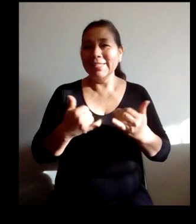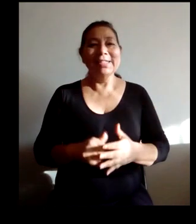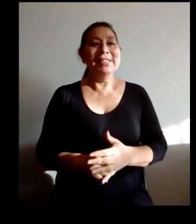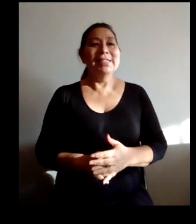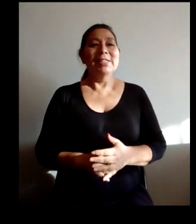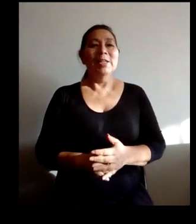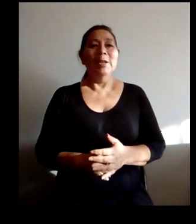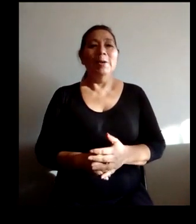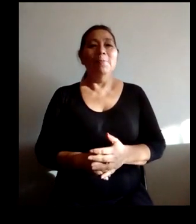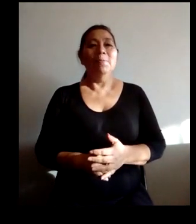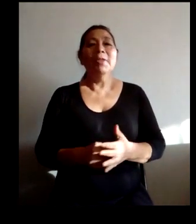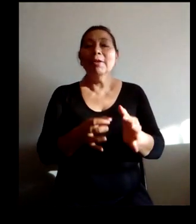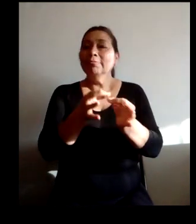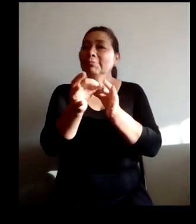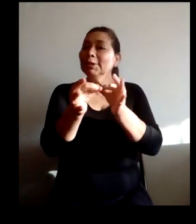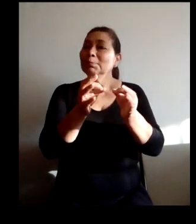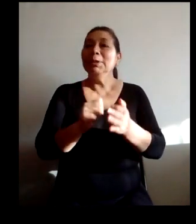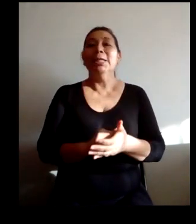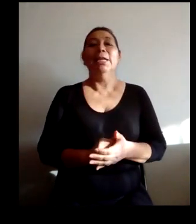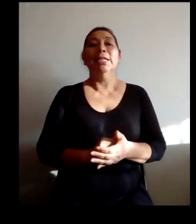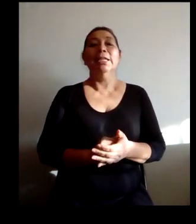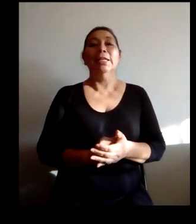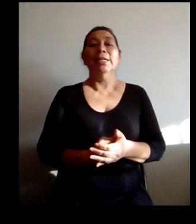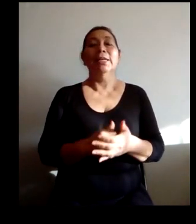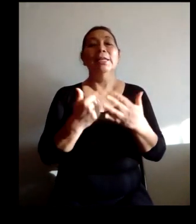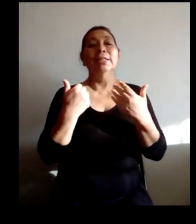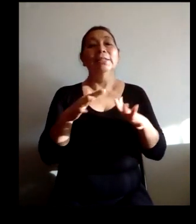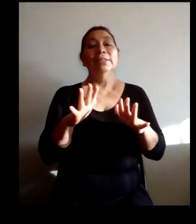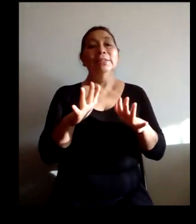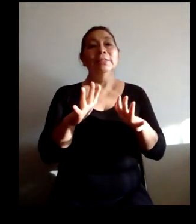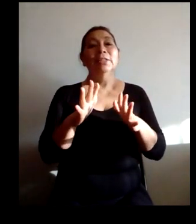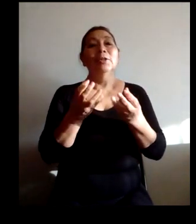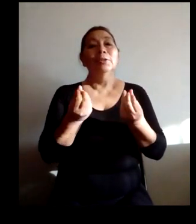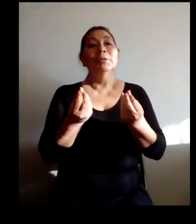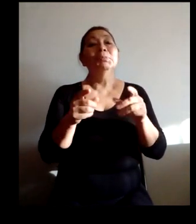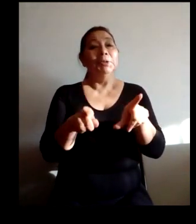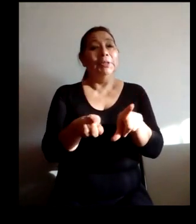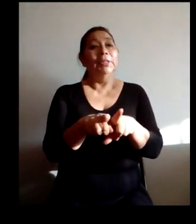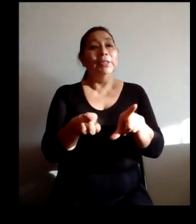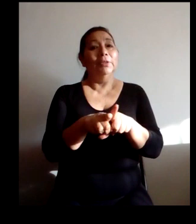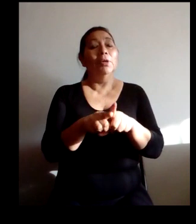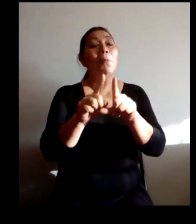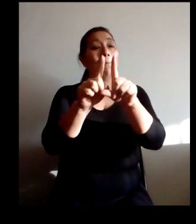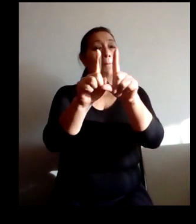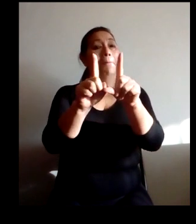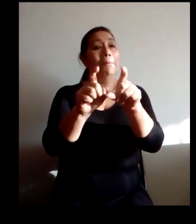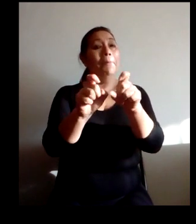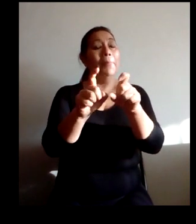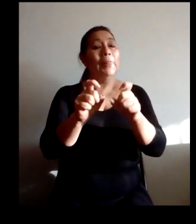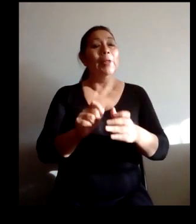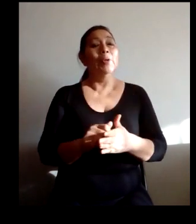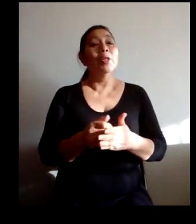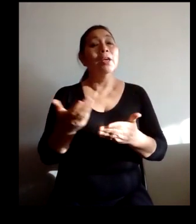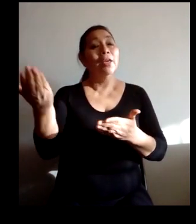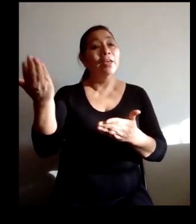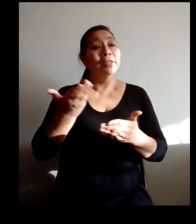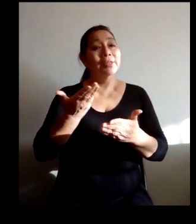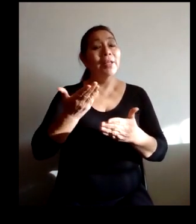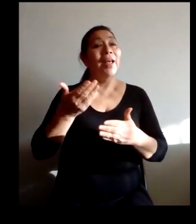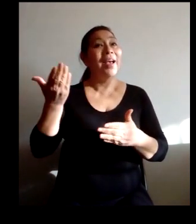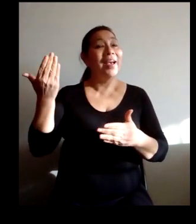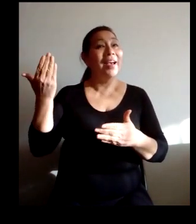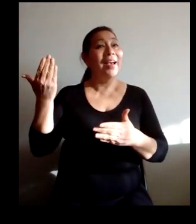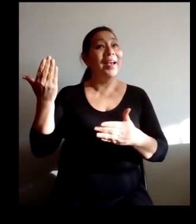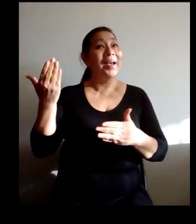Y aquí quisiera detenerme un poco, con motivo también de las consultas que me